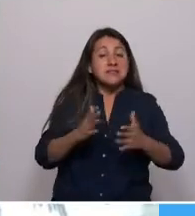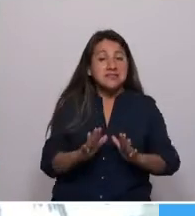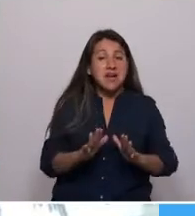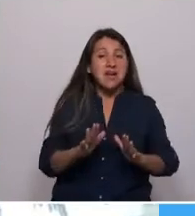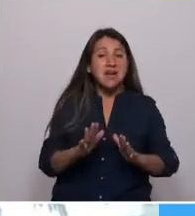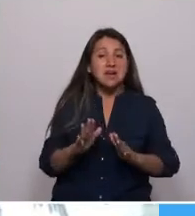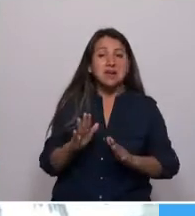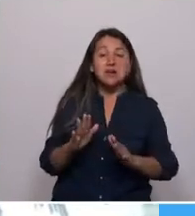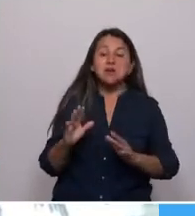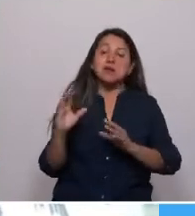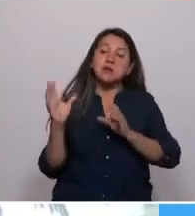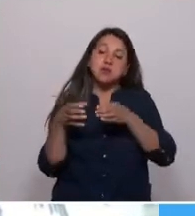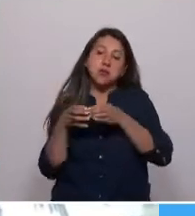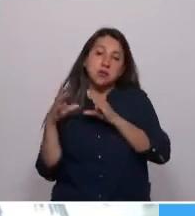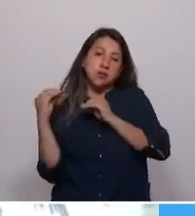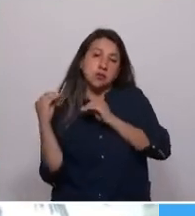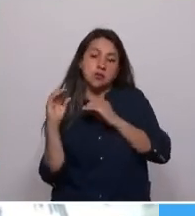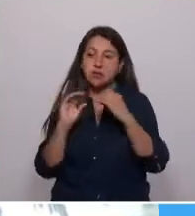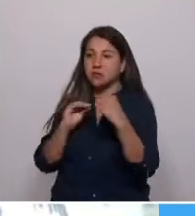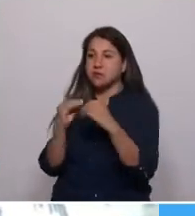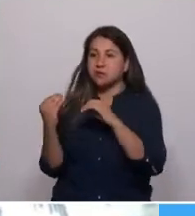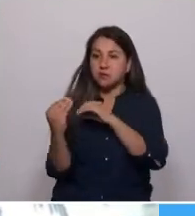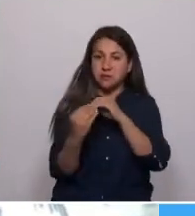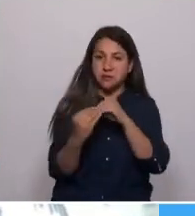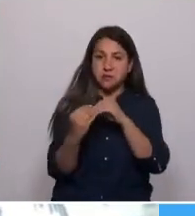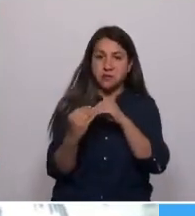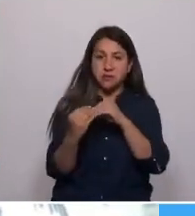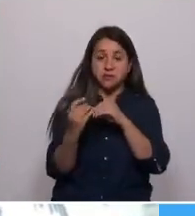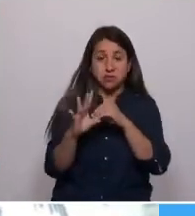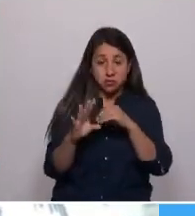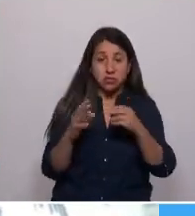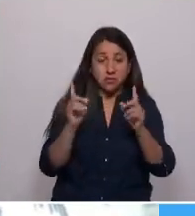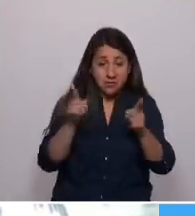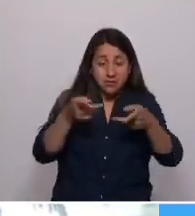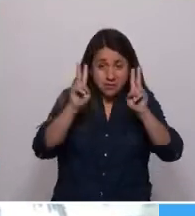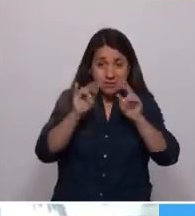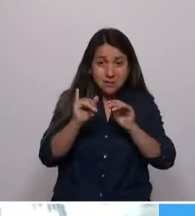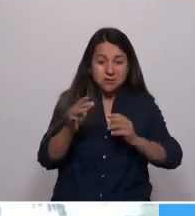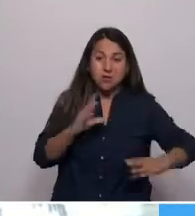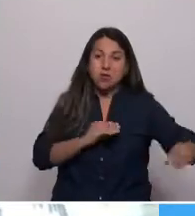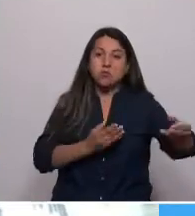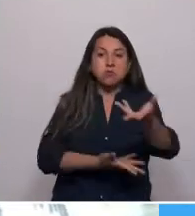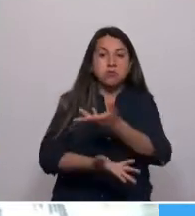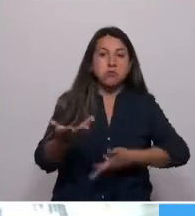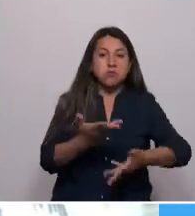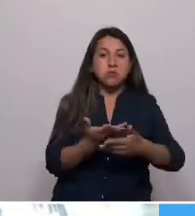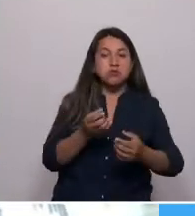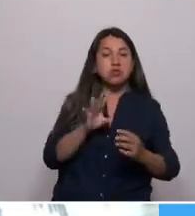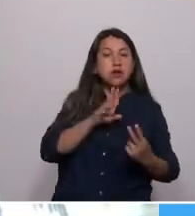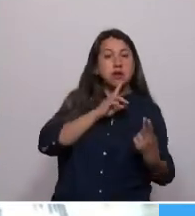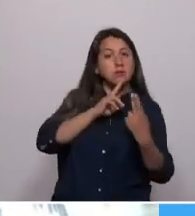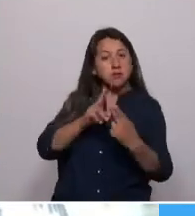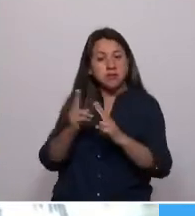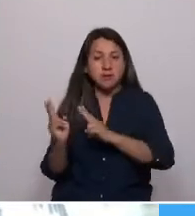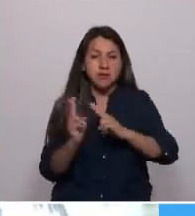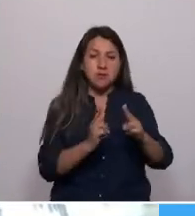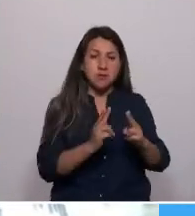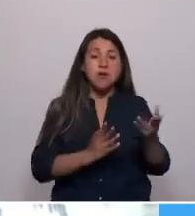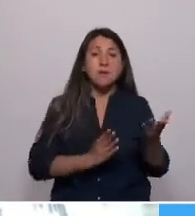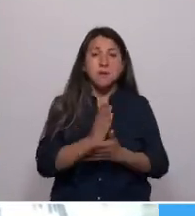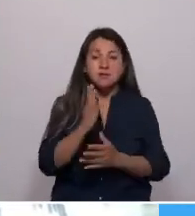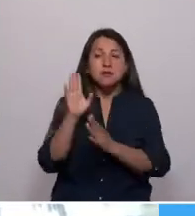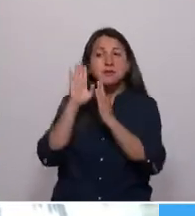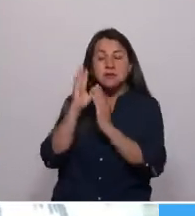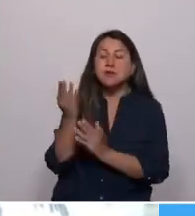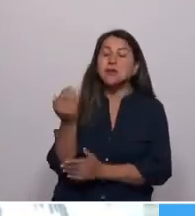los unos a los otros con la única finalidad de respondernos y comencemos a escucharnos los unos